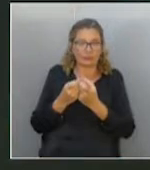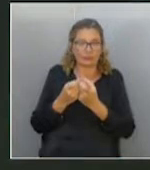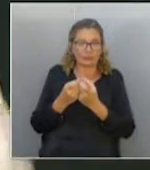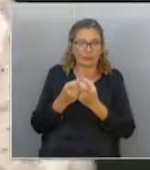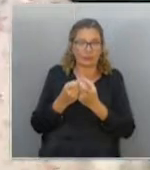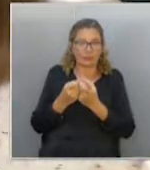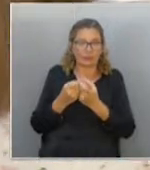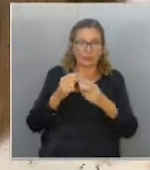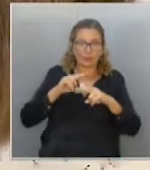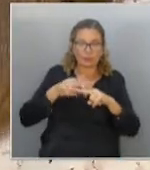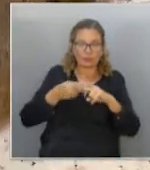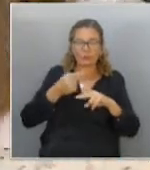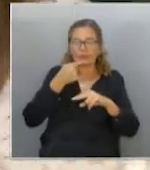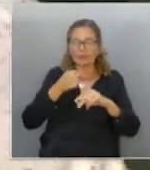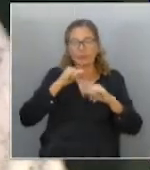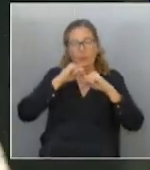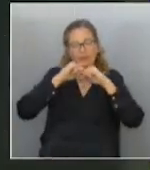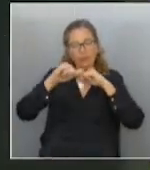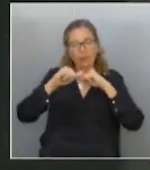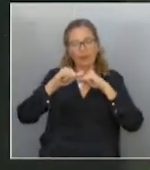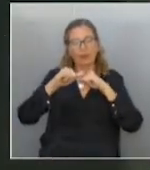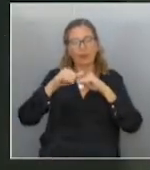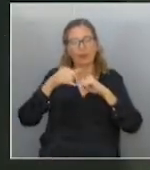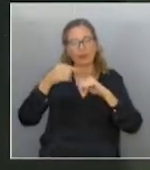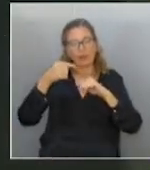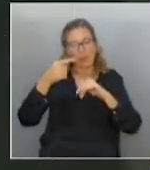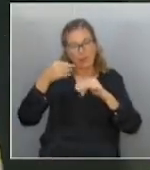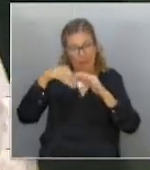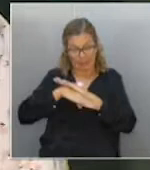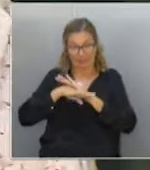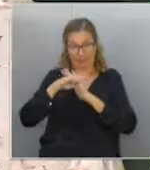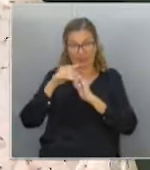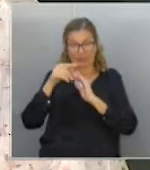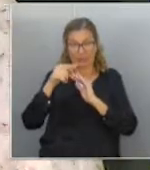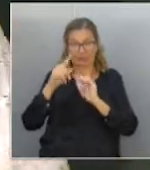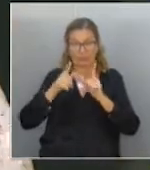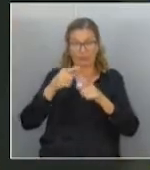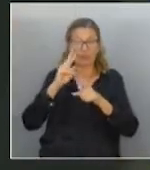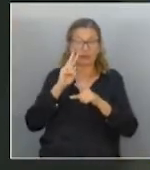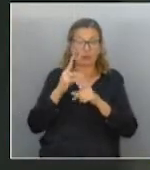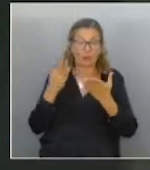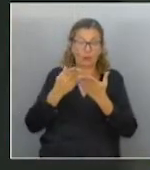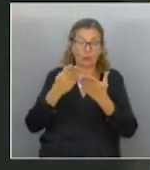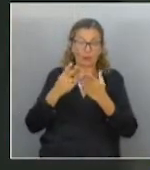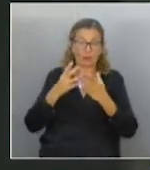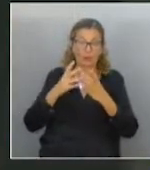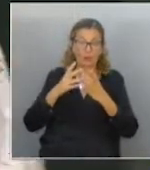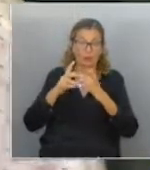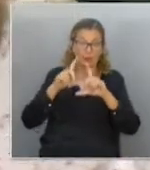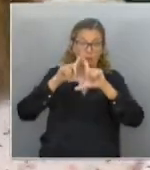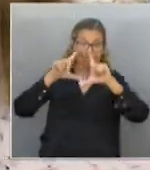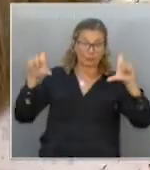como repetir mucho el mensaje como para que cale y porque bueno, también ahora vemos que se utiliza la balconera como